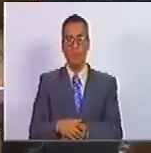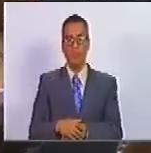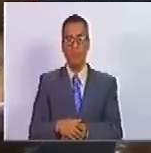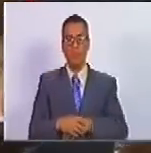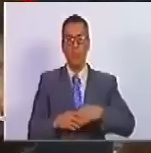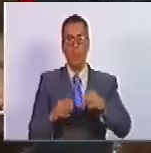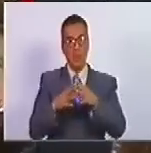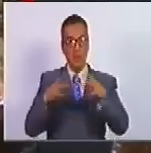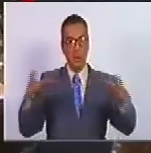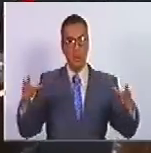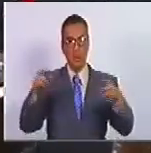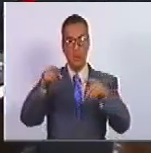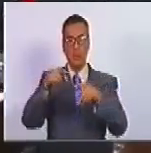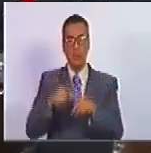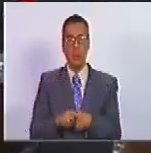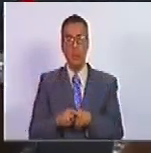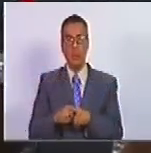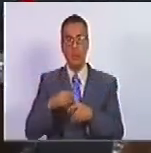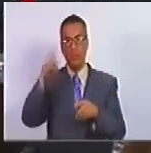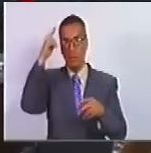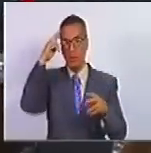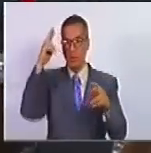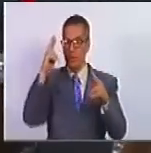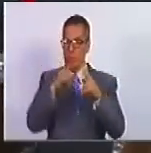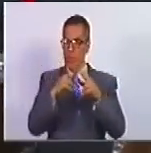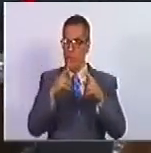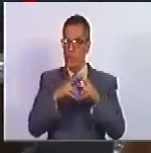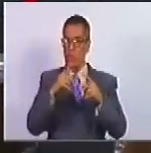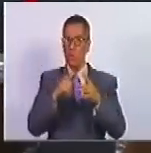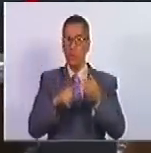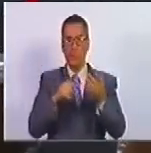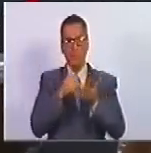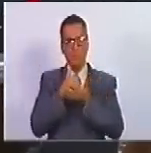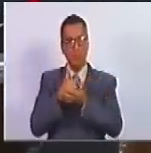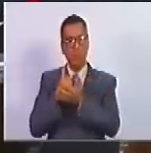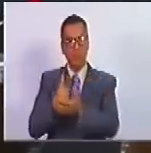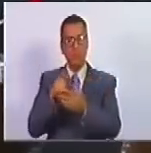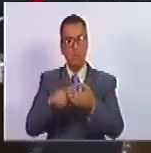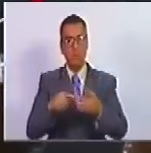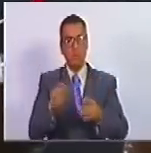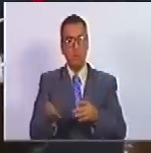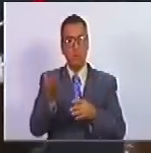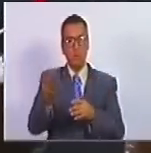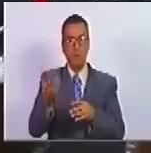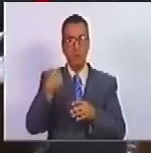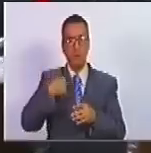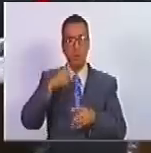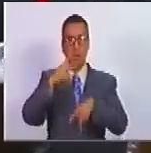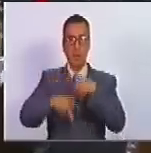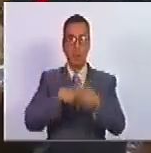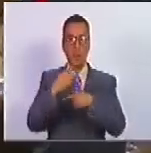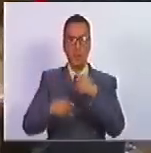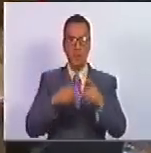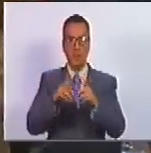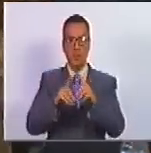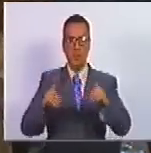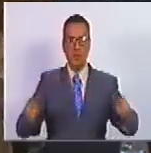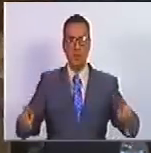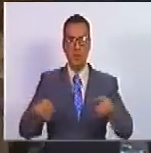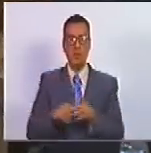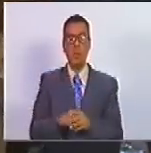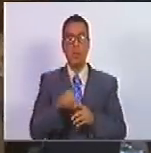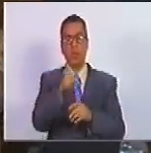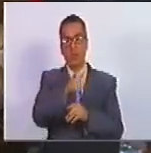Colombia la Grande, en reconocimiento de los aportes destacados para el proceso de independencia